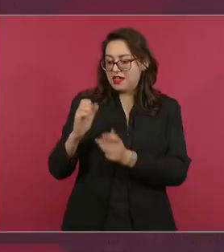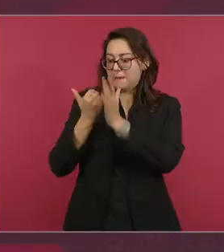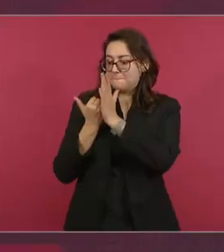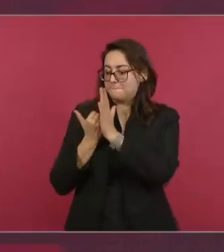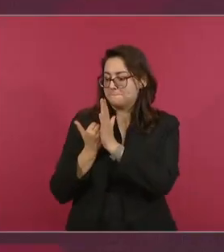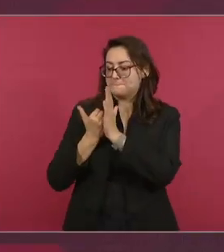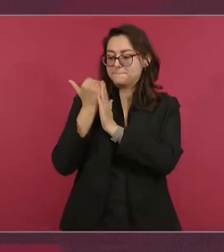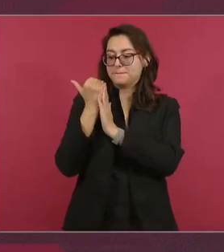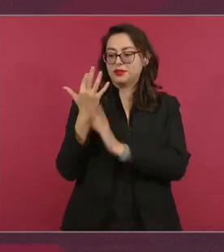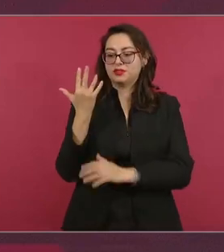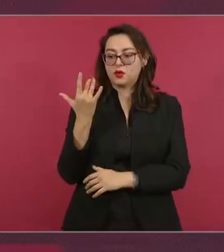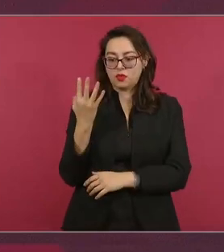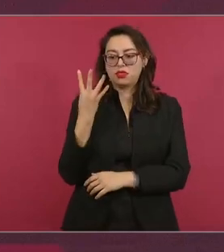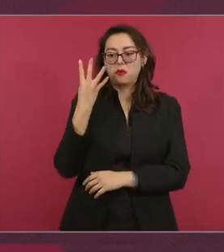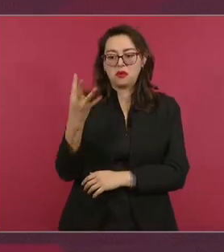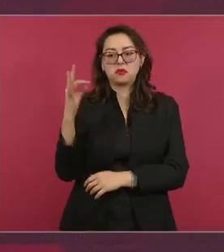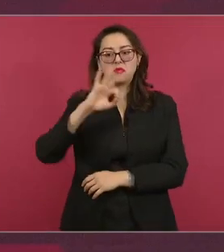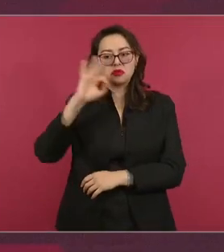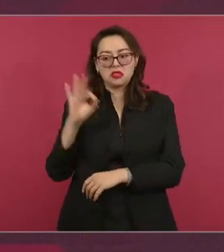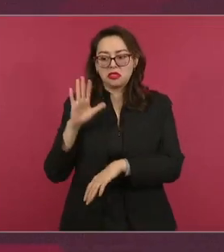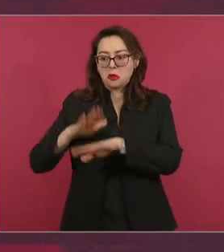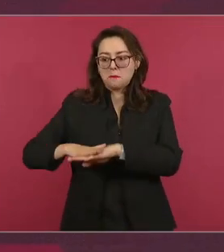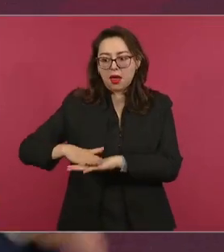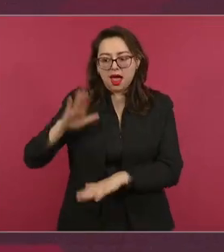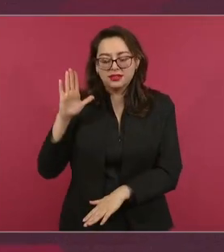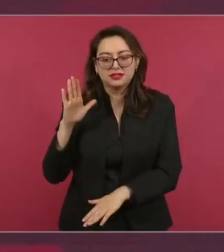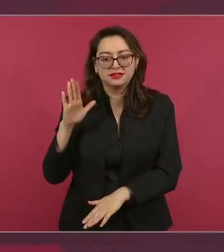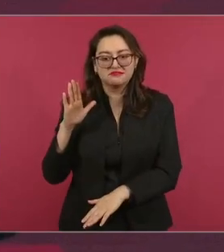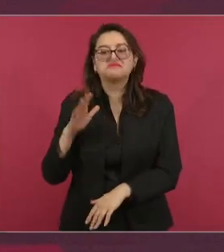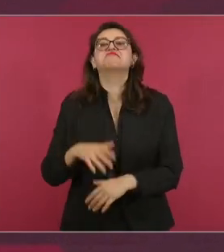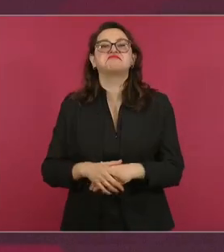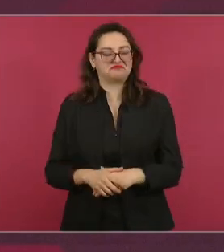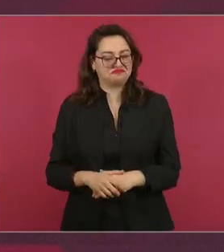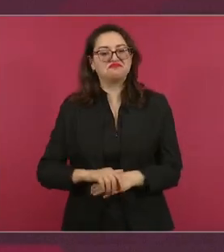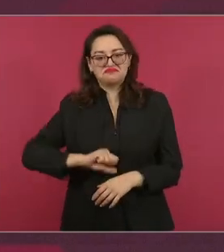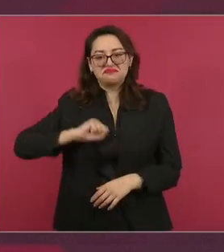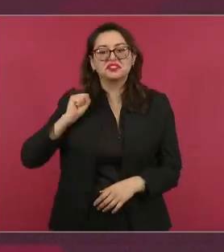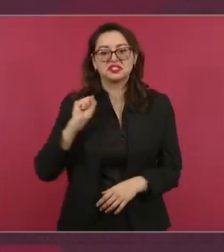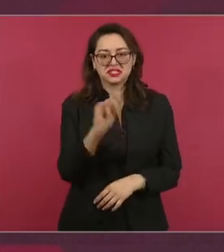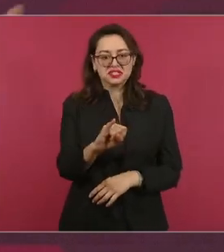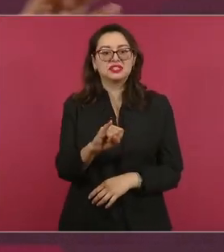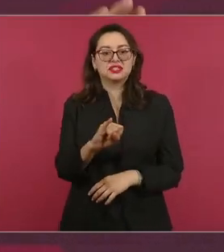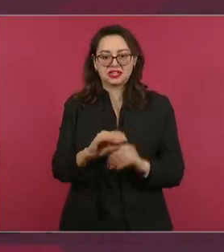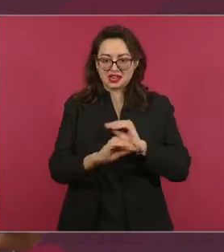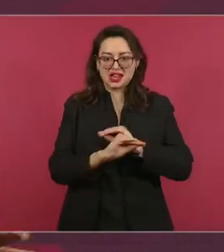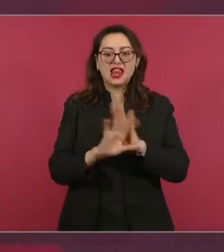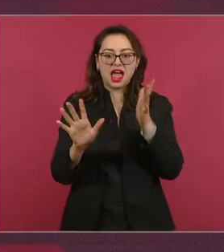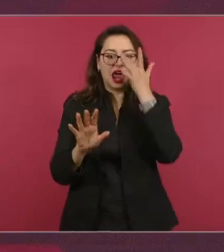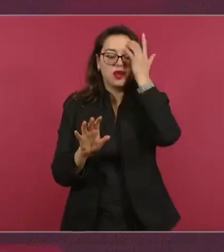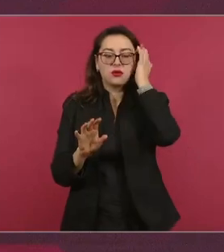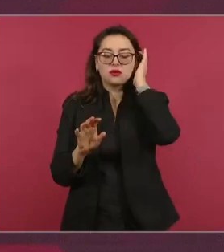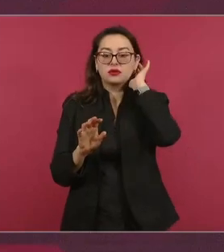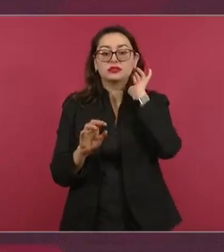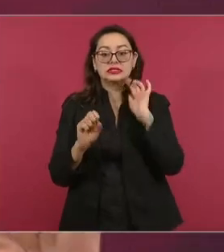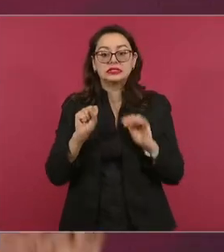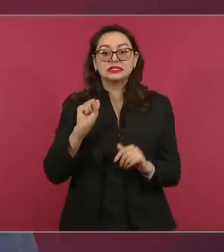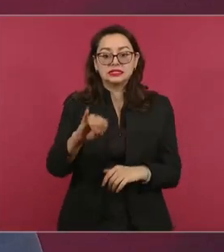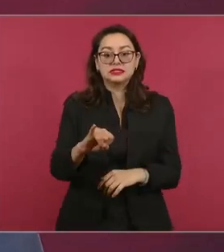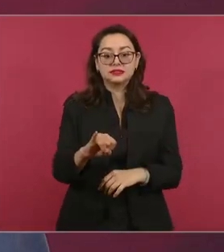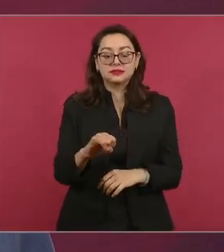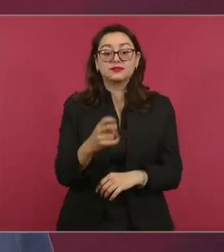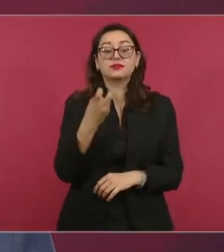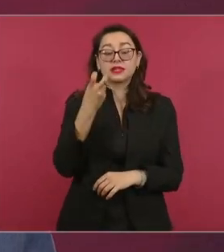Y dijimos, vamos. De ahí nos olvidamos. Esa